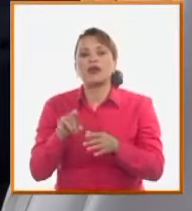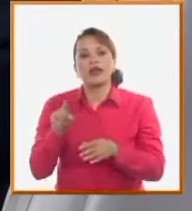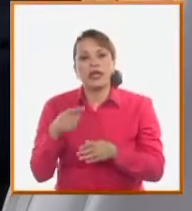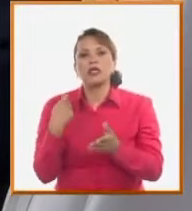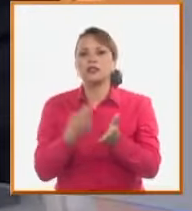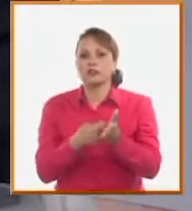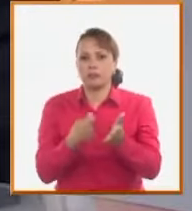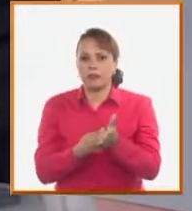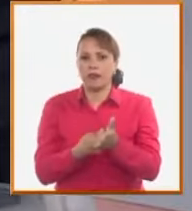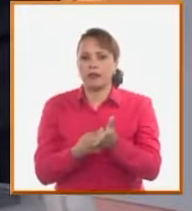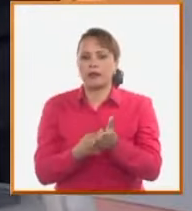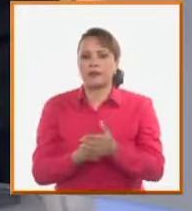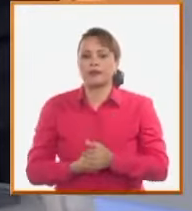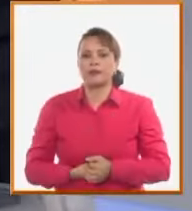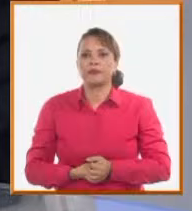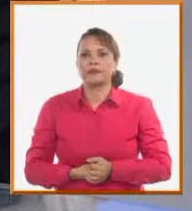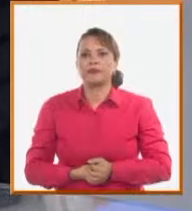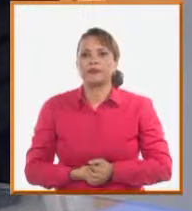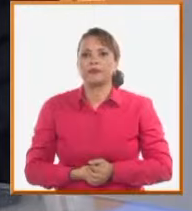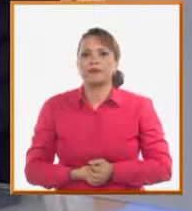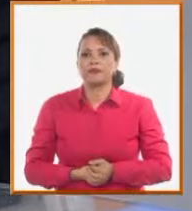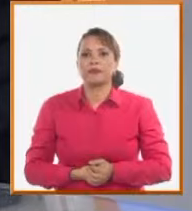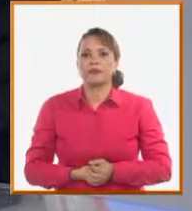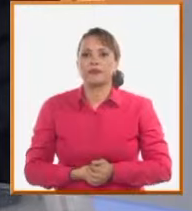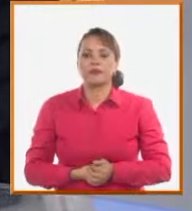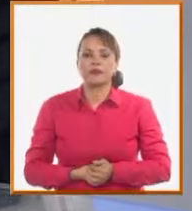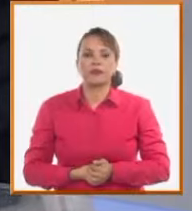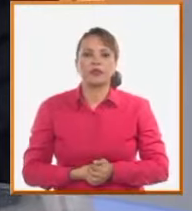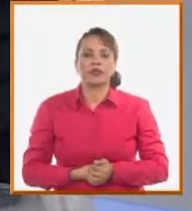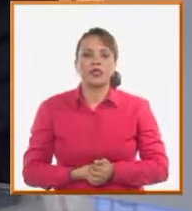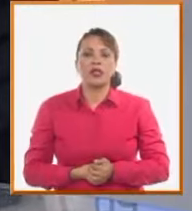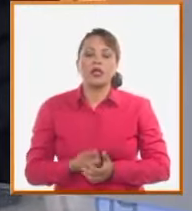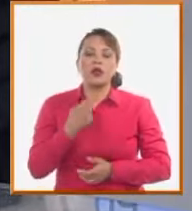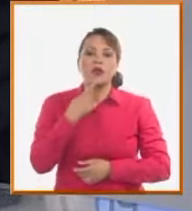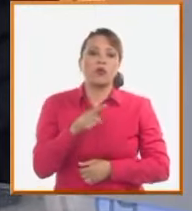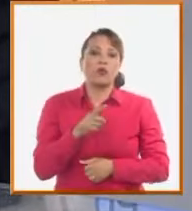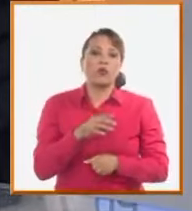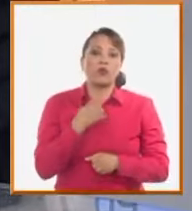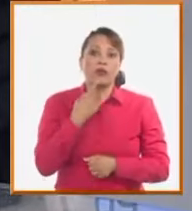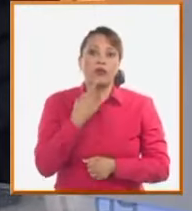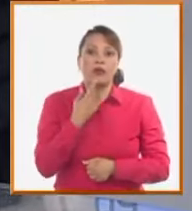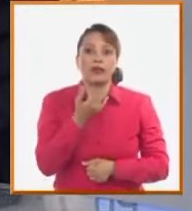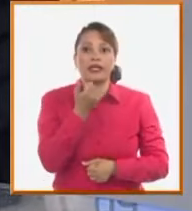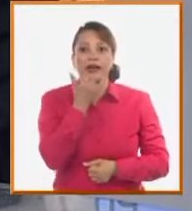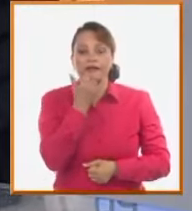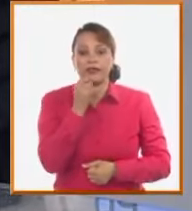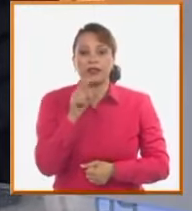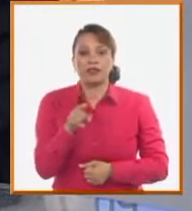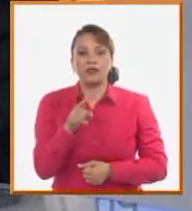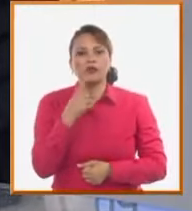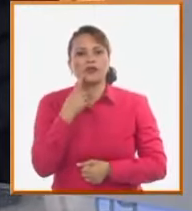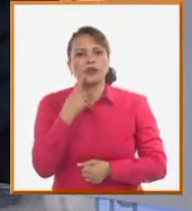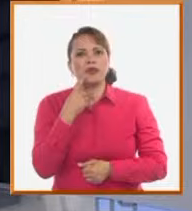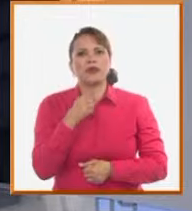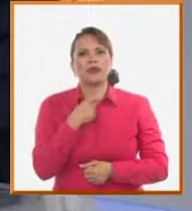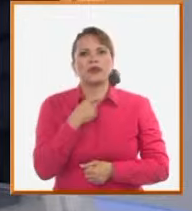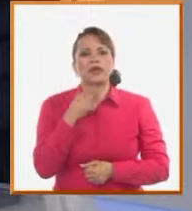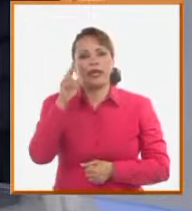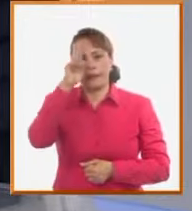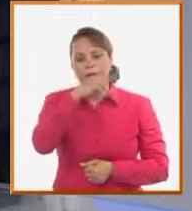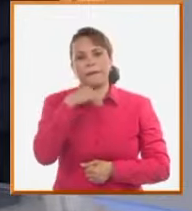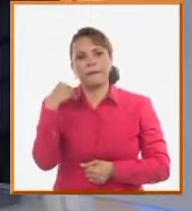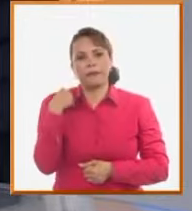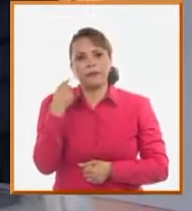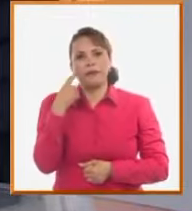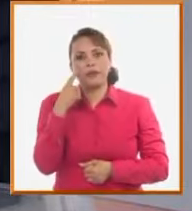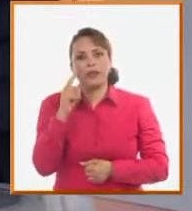cubiertas. Lo que la consecuencia de esas enfermedades se dictamina por el facultativo o se dictamina